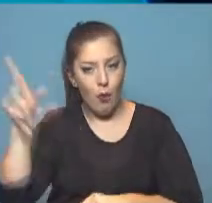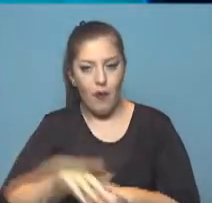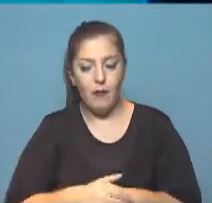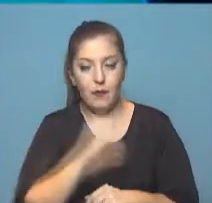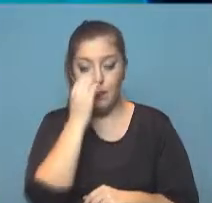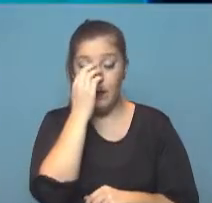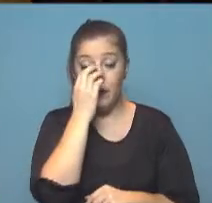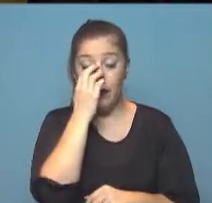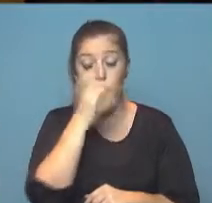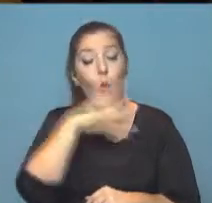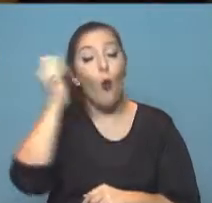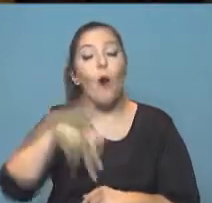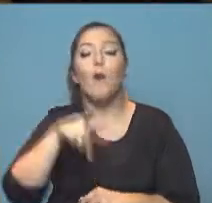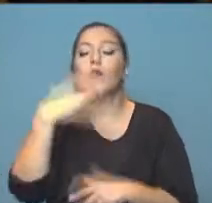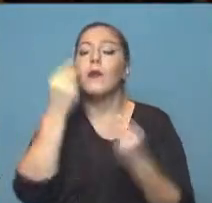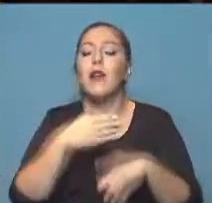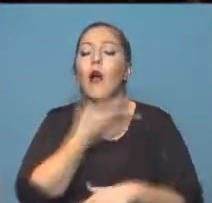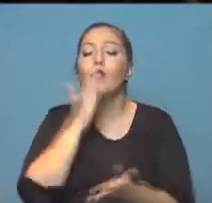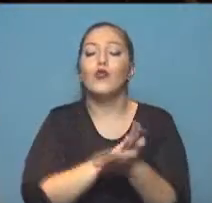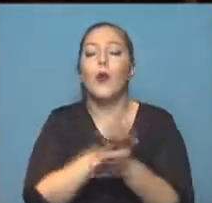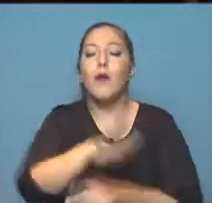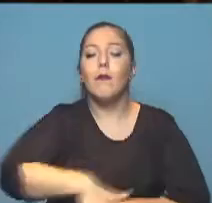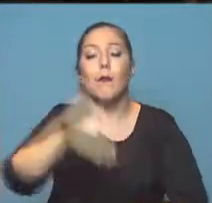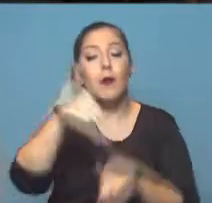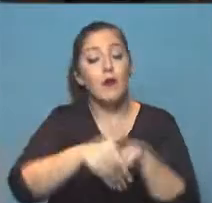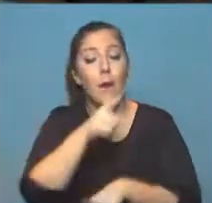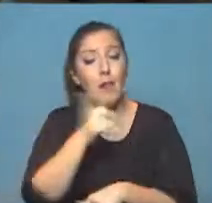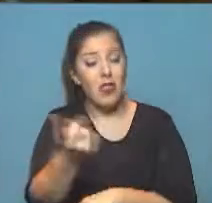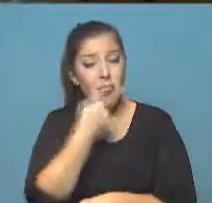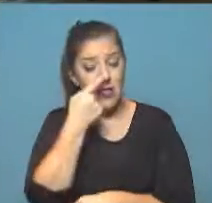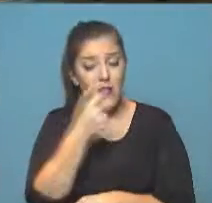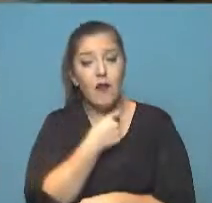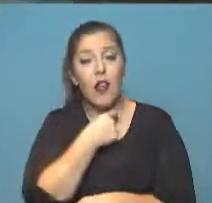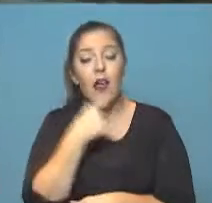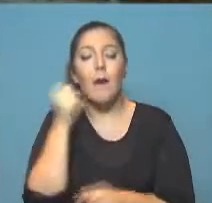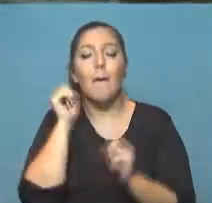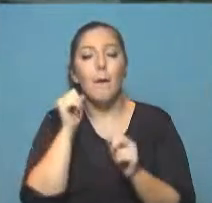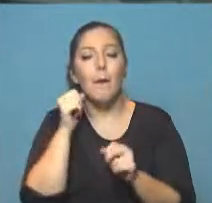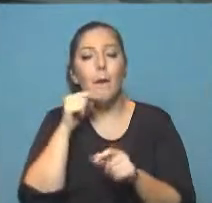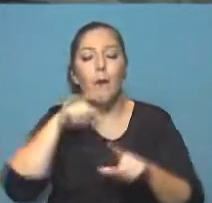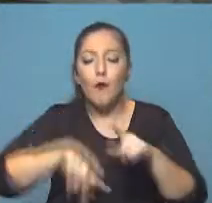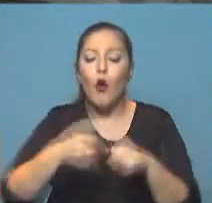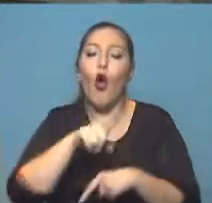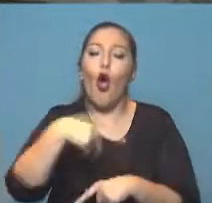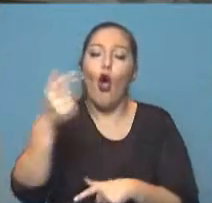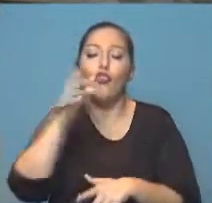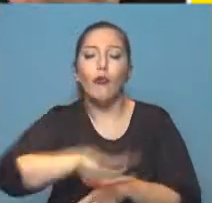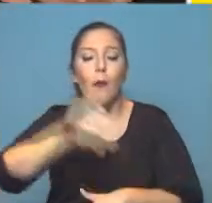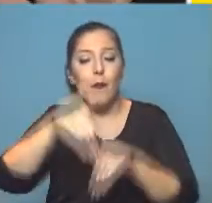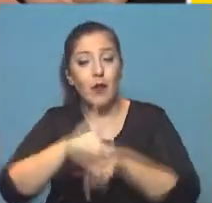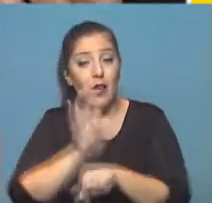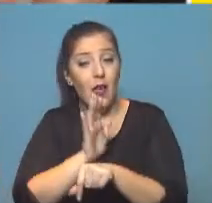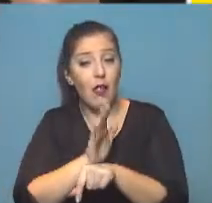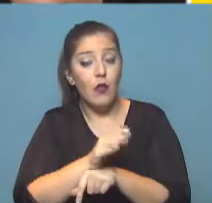Juan, vos empezaste hablando del tema plebiscito, que me parece que es interesante y por ahí te quería pedir que profundice, pues este año tuvimos también otro plebiscito cuyo resultado fue